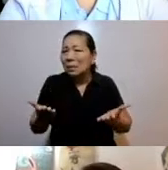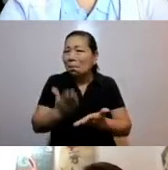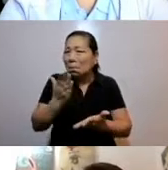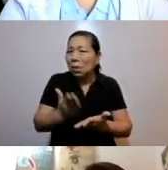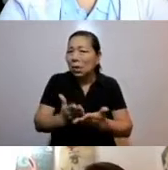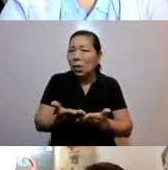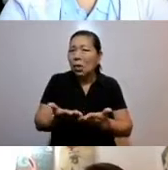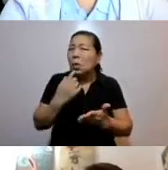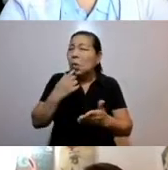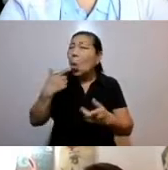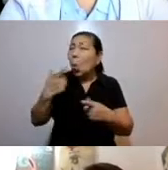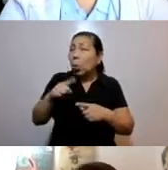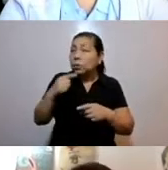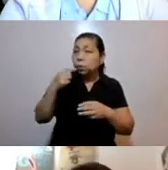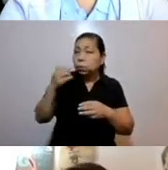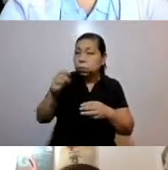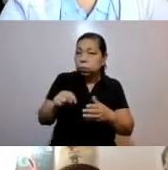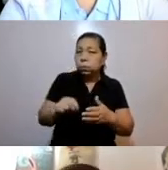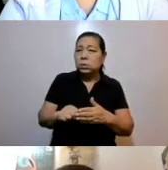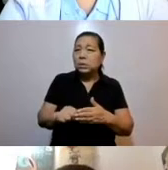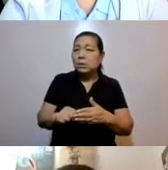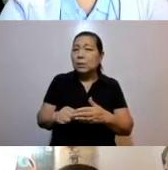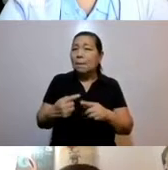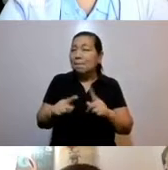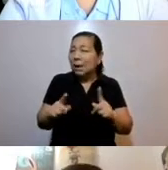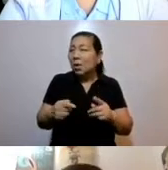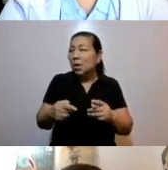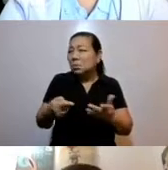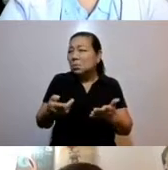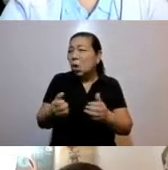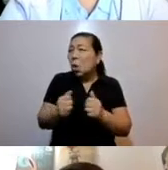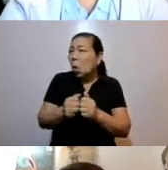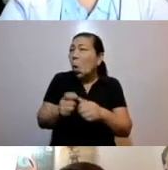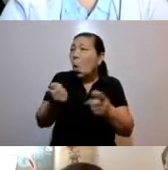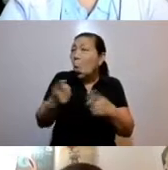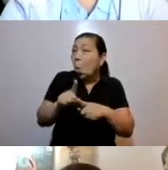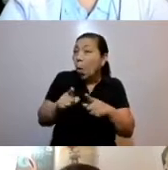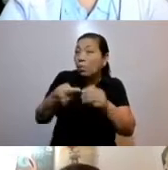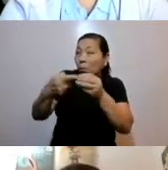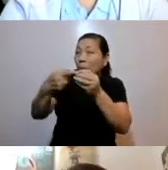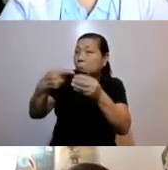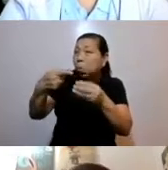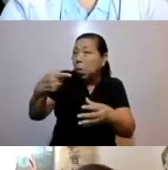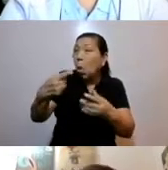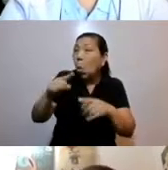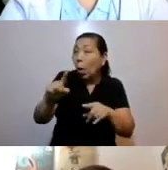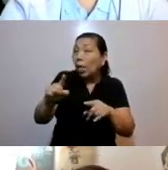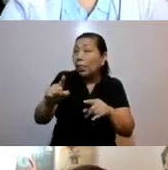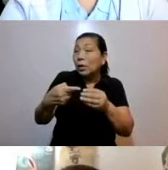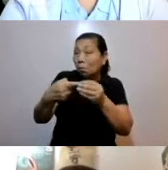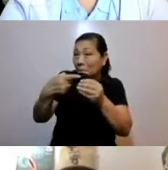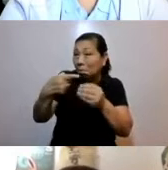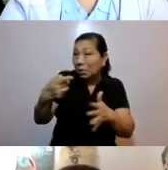en la fase del orgasmo, ¿no? Que tiene que ver con los momentos eyaculatorios, por ejemplo, patologías eyaculatorias,